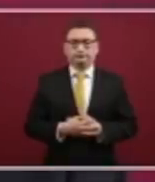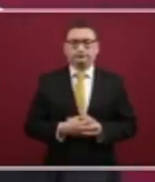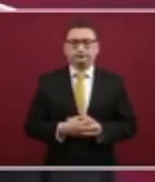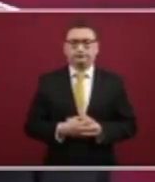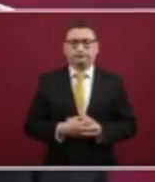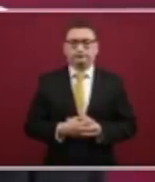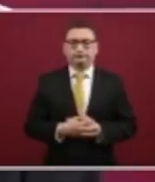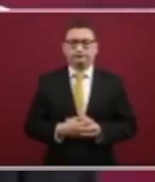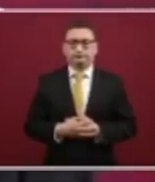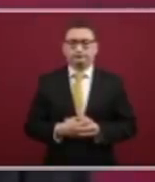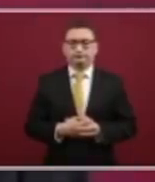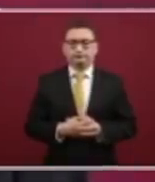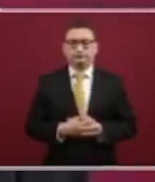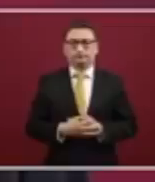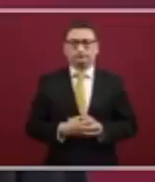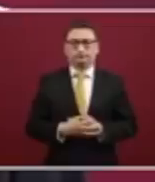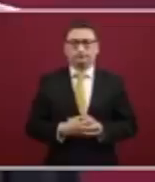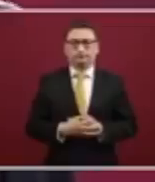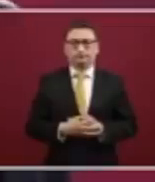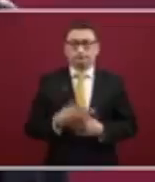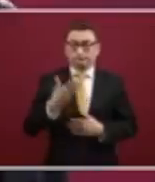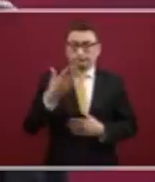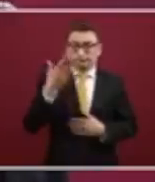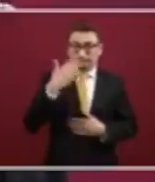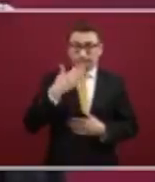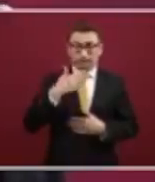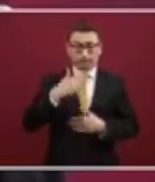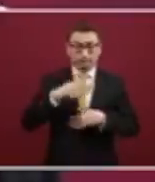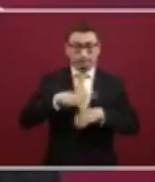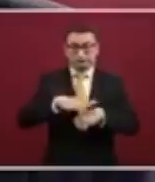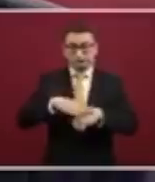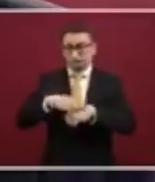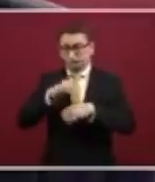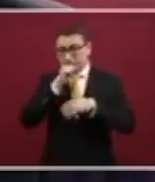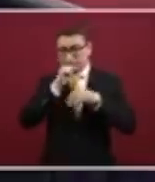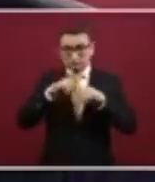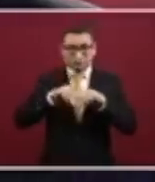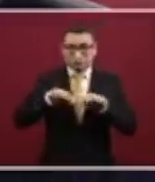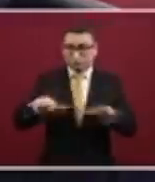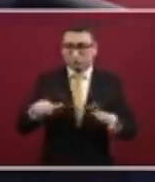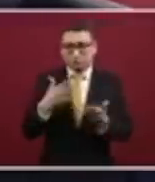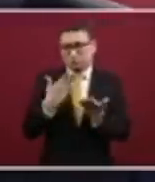No había una campaña. Entonces,